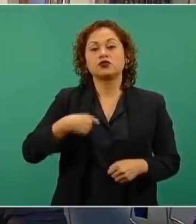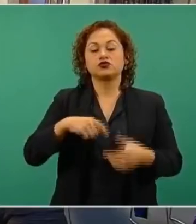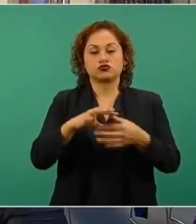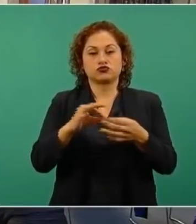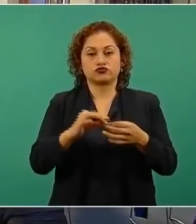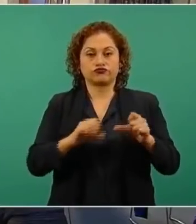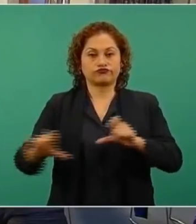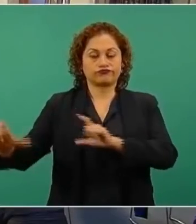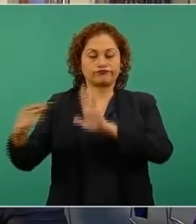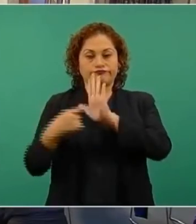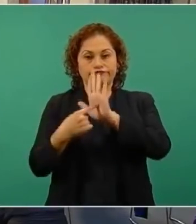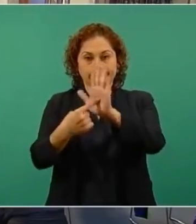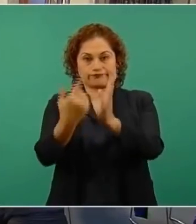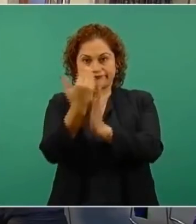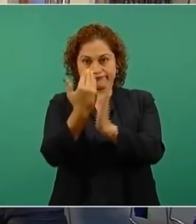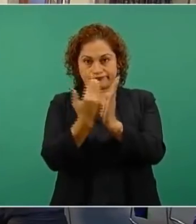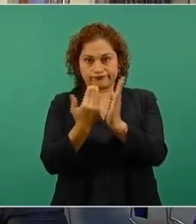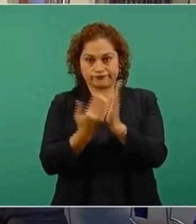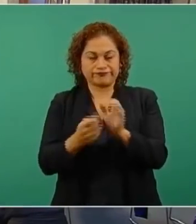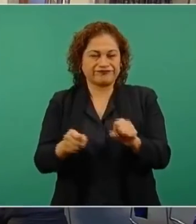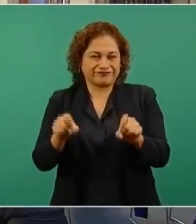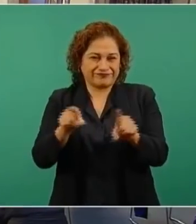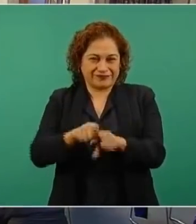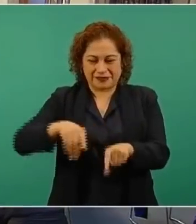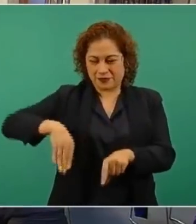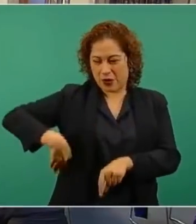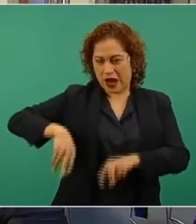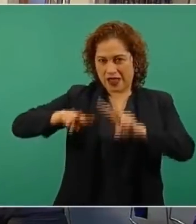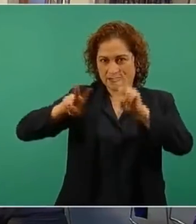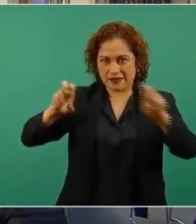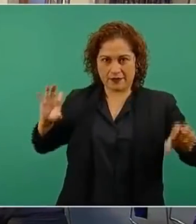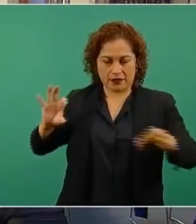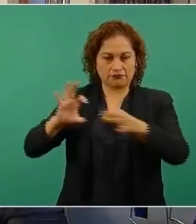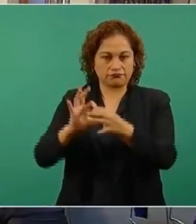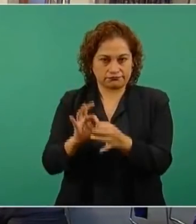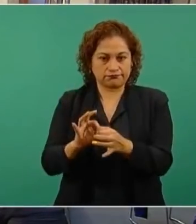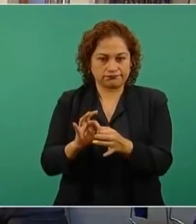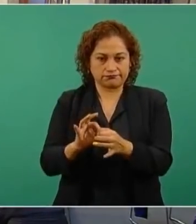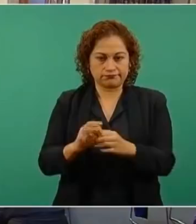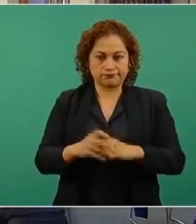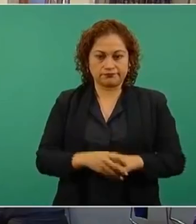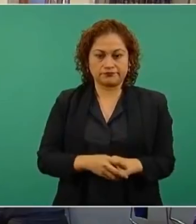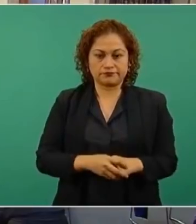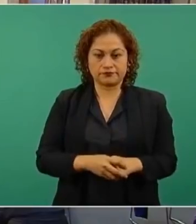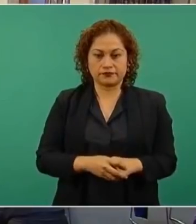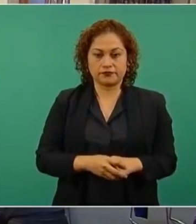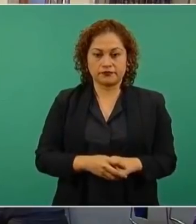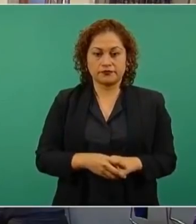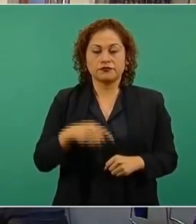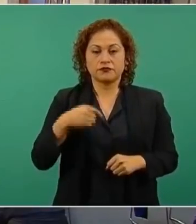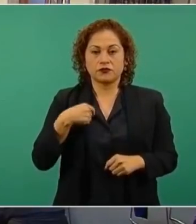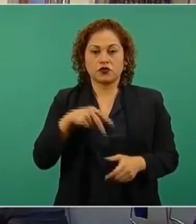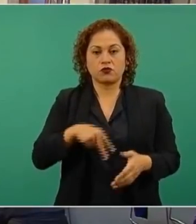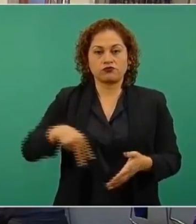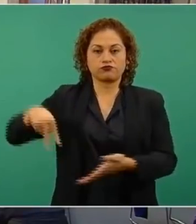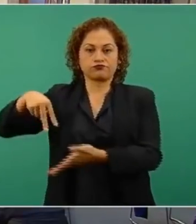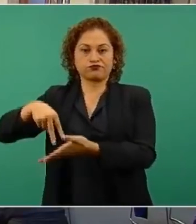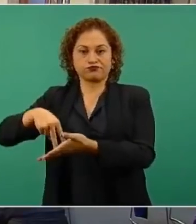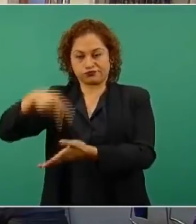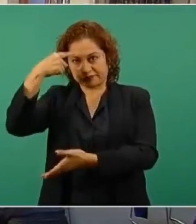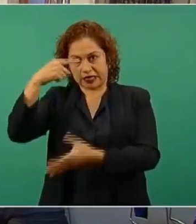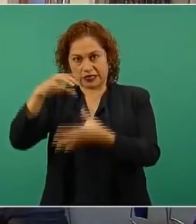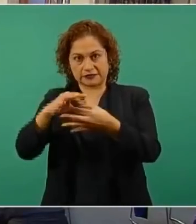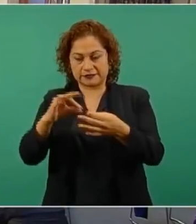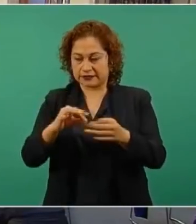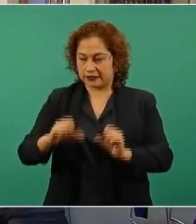vinculados a lo que acaba de comentar el licenciado Bartlett. Me voy a mover un poco para que pueda explicar la presentación que